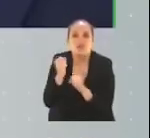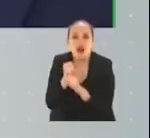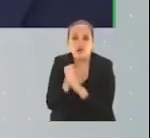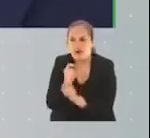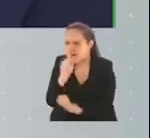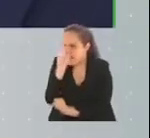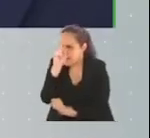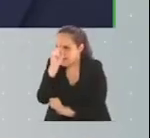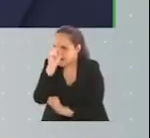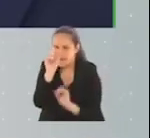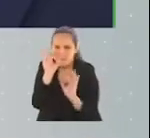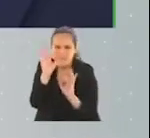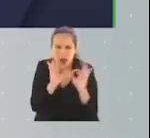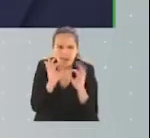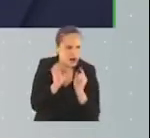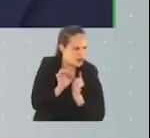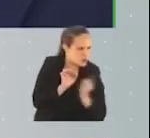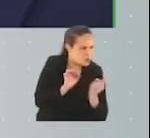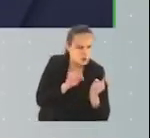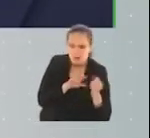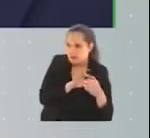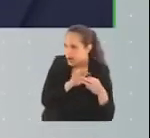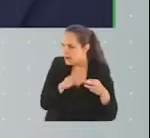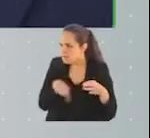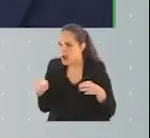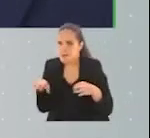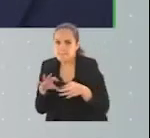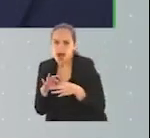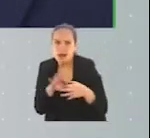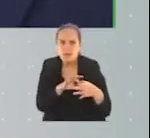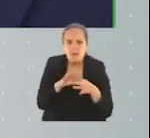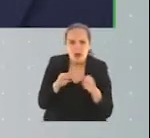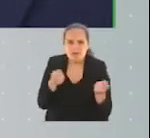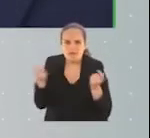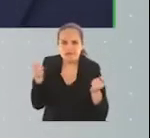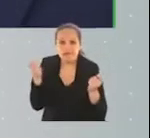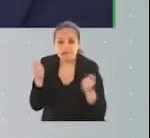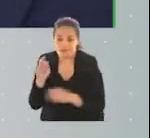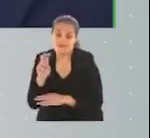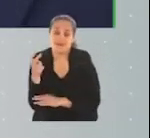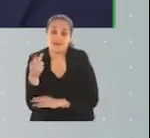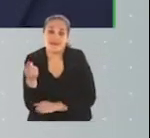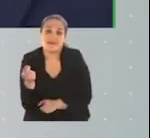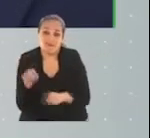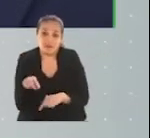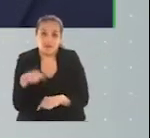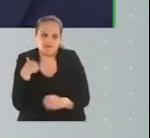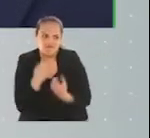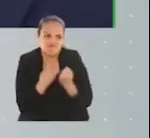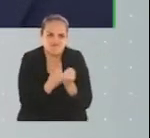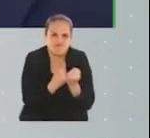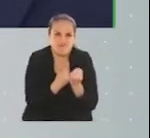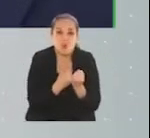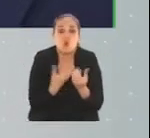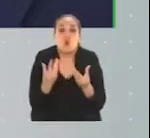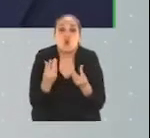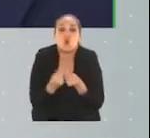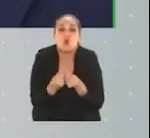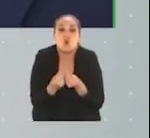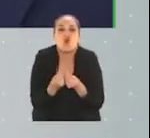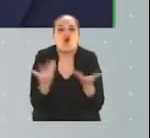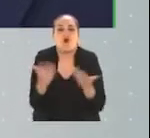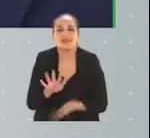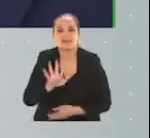operativa donde hubo articulación de las diferentes fuerzas y por supuesto la fiscalía general de la nación teníamos un grupo de